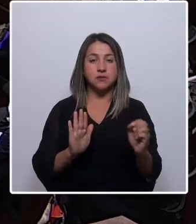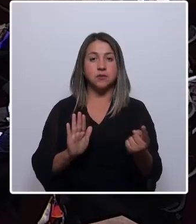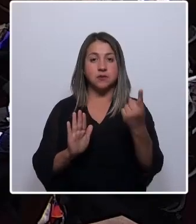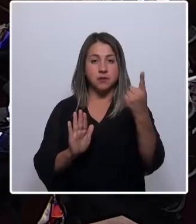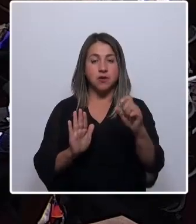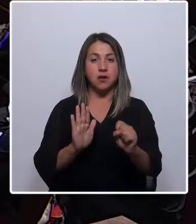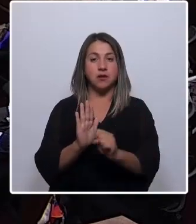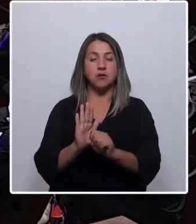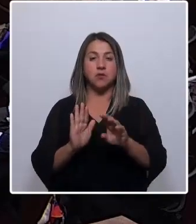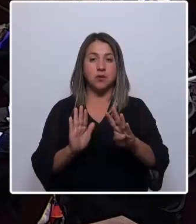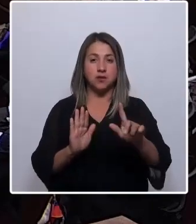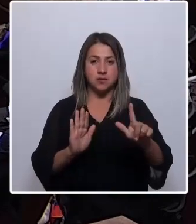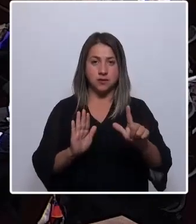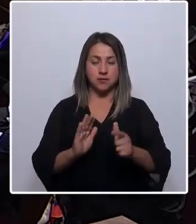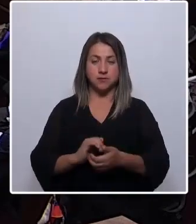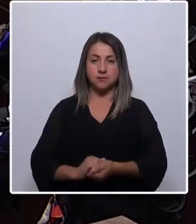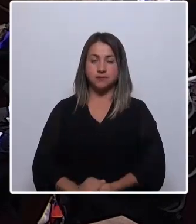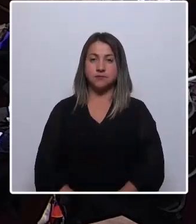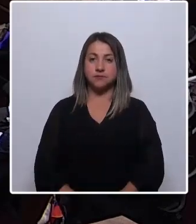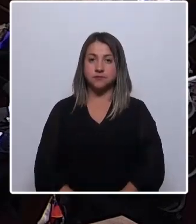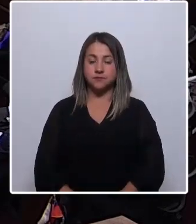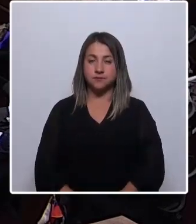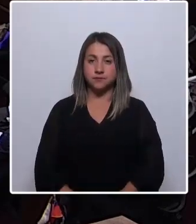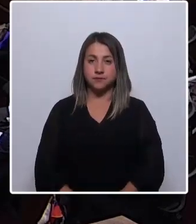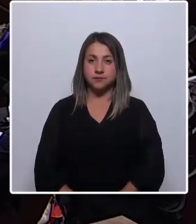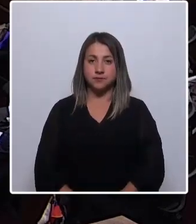del artículo 47.